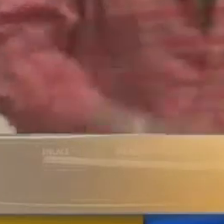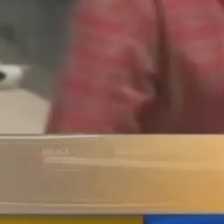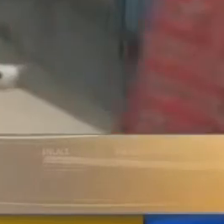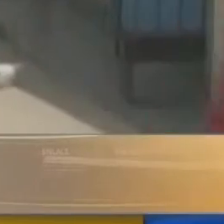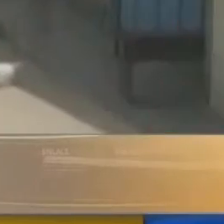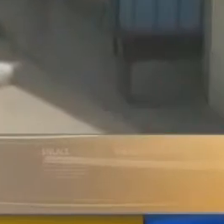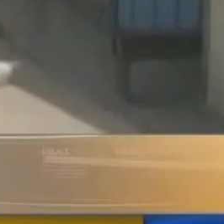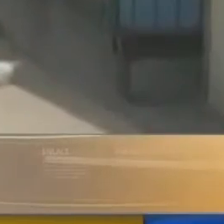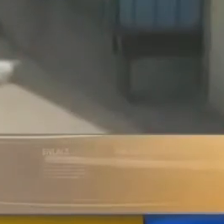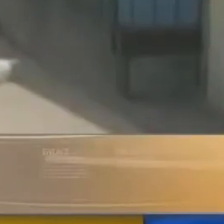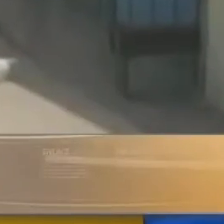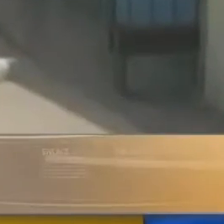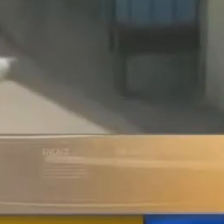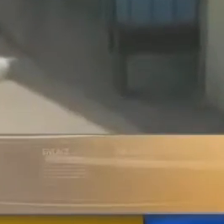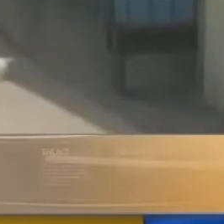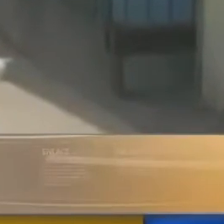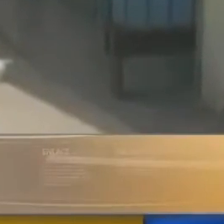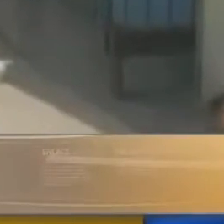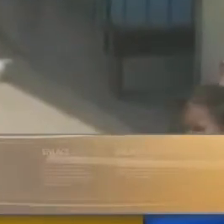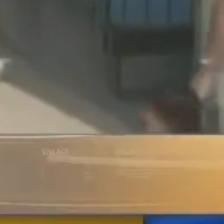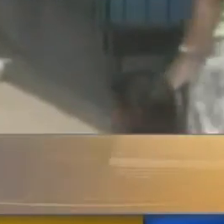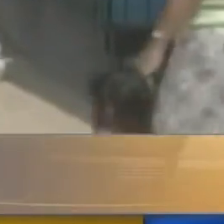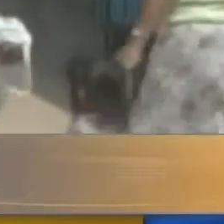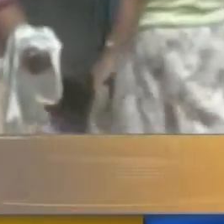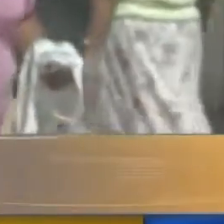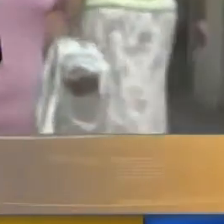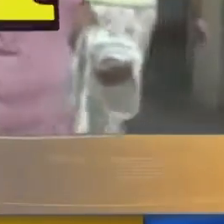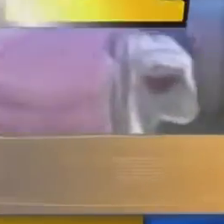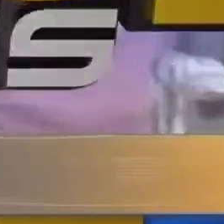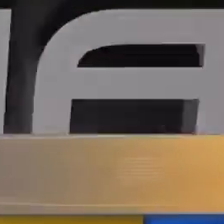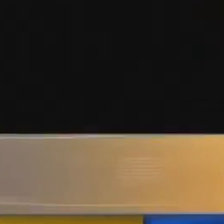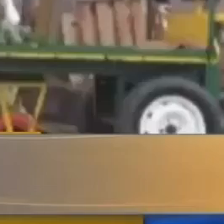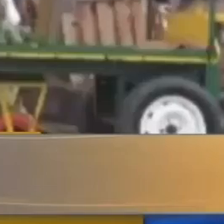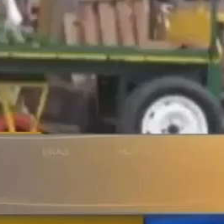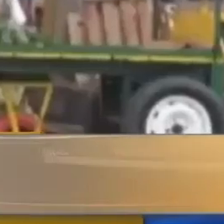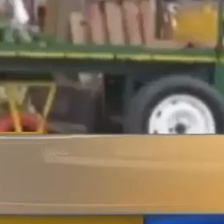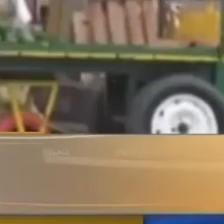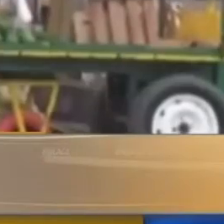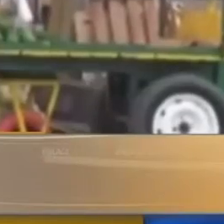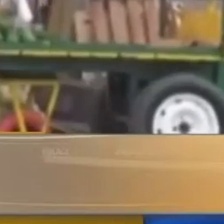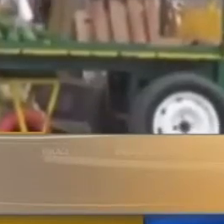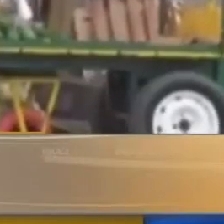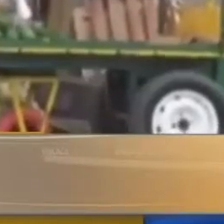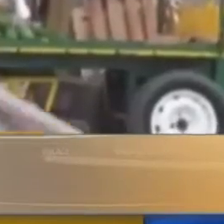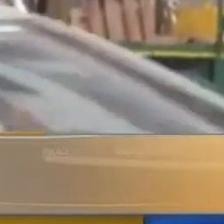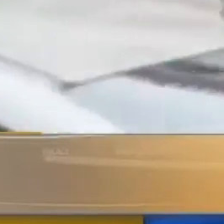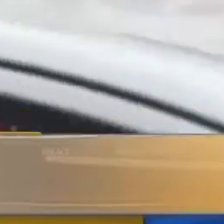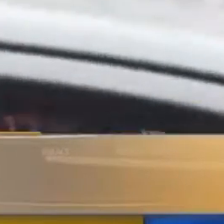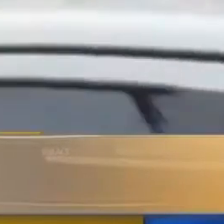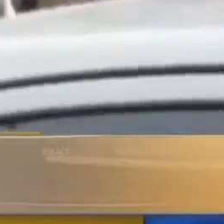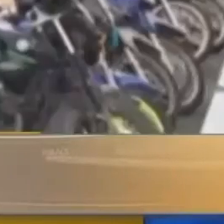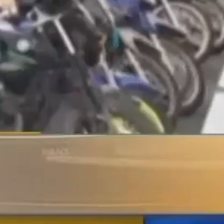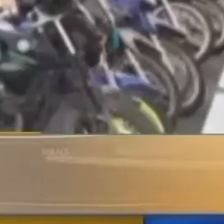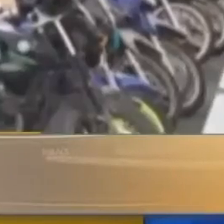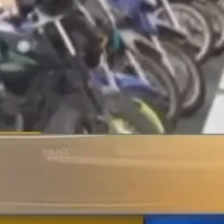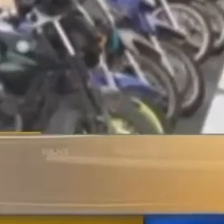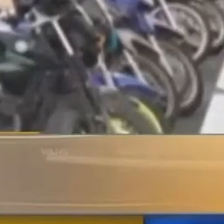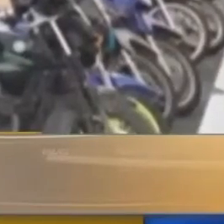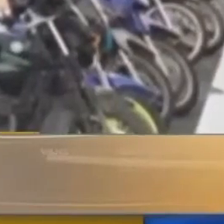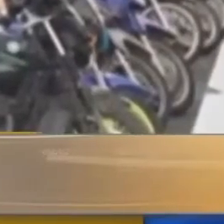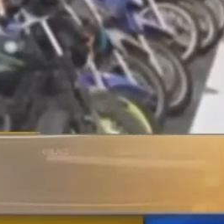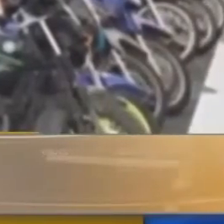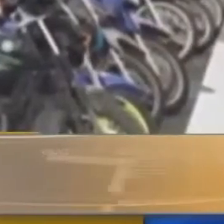usted tome la mejor decisión en el plebiscito por la paz del próximo 2 de octubre. Con el fin de recuperar la movilidad en el sector de Torcoroma, la Inspección